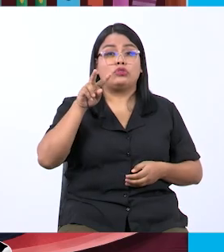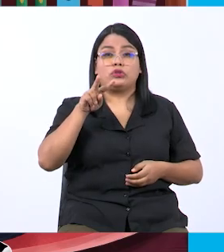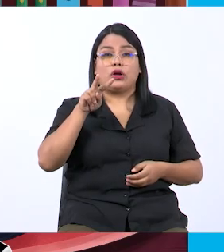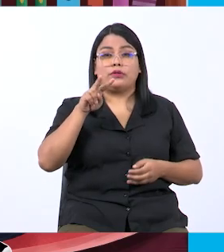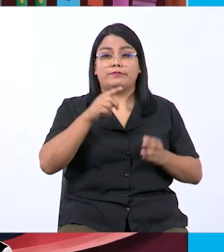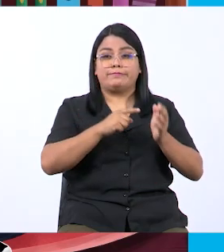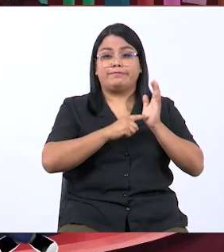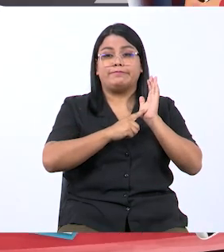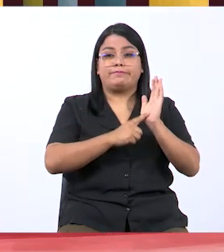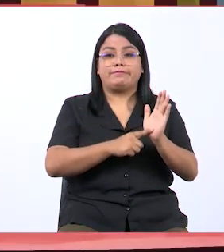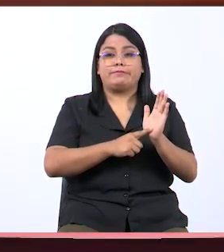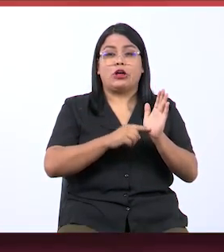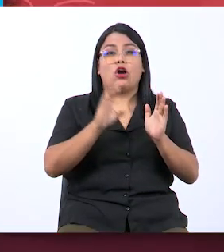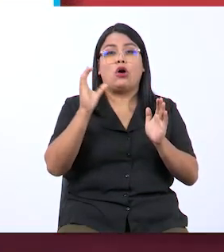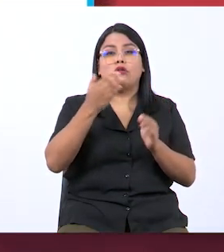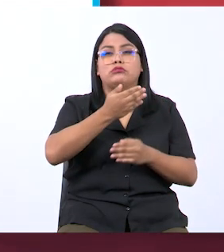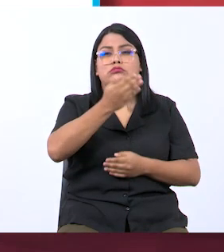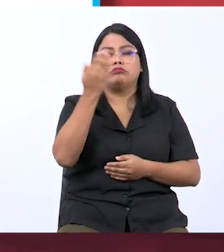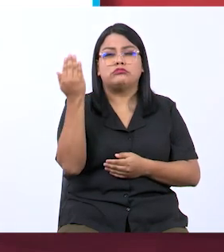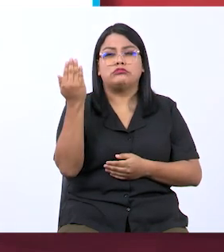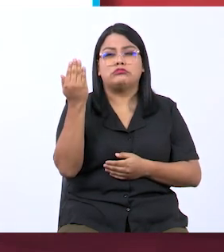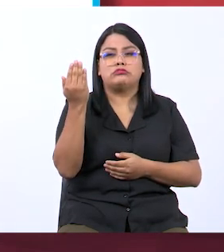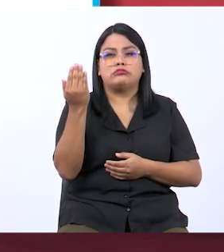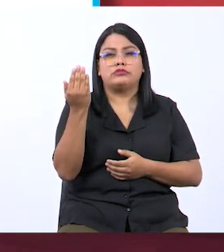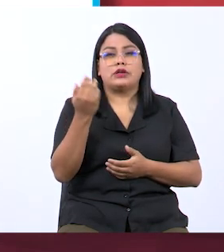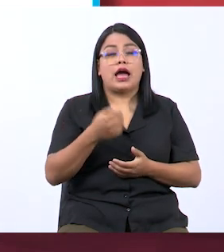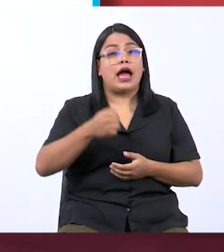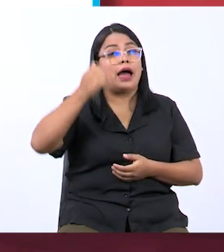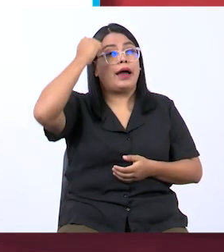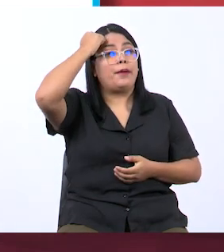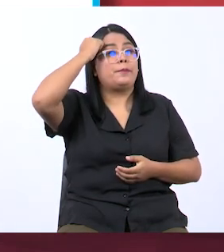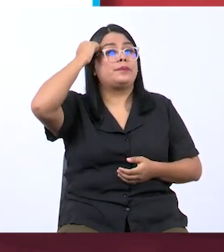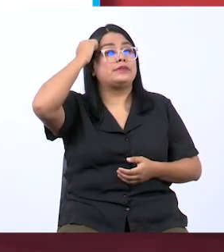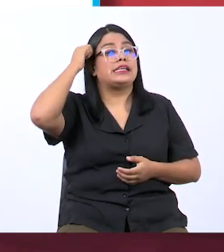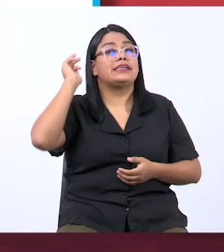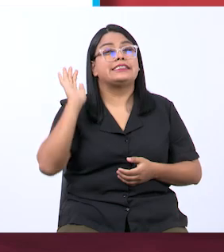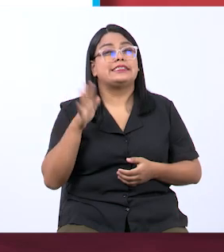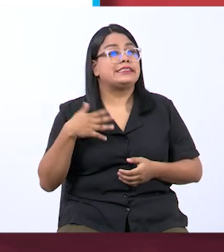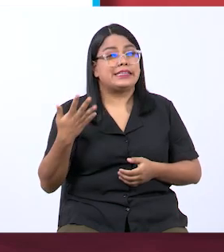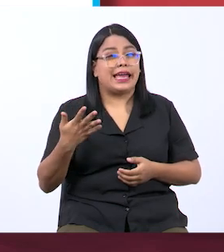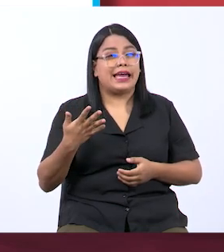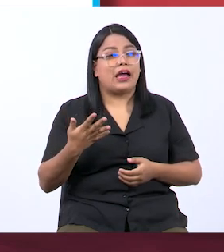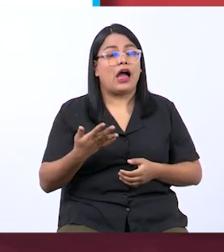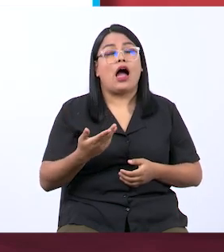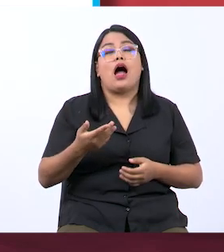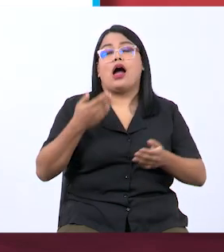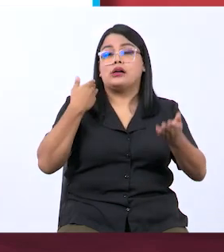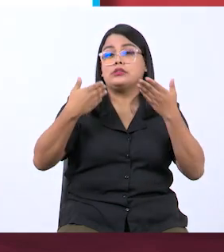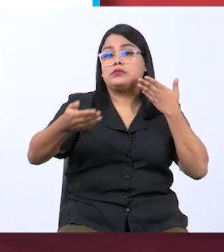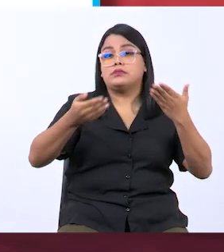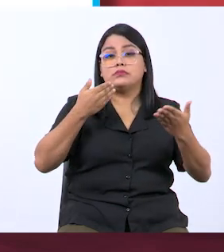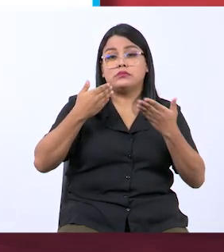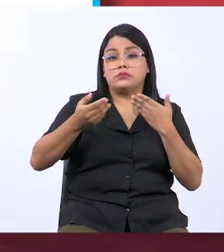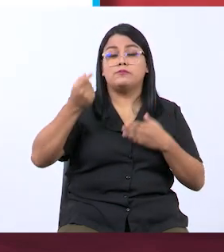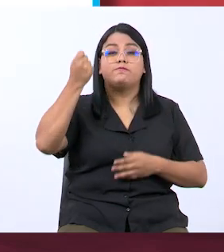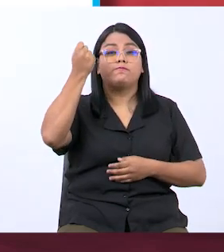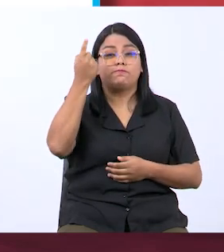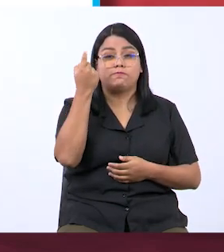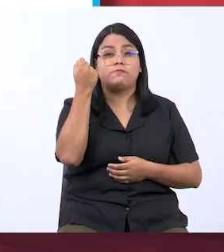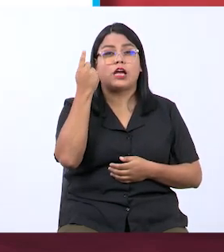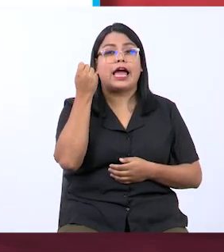2 secciones. La primera, de color celeste, llamada Aprenderás a, que busca explicar de